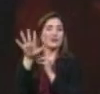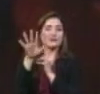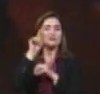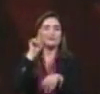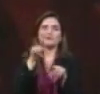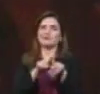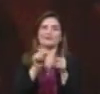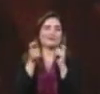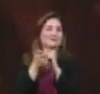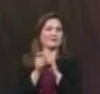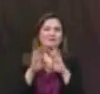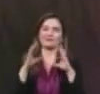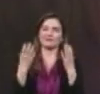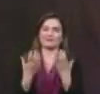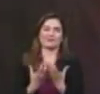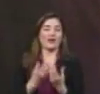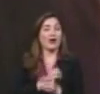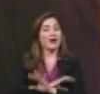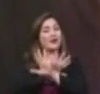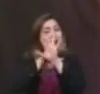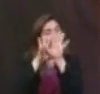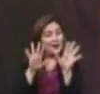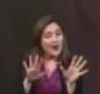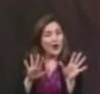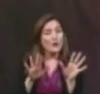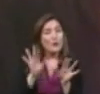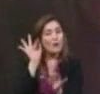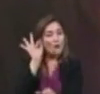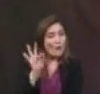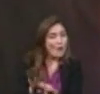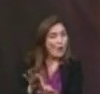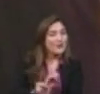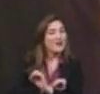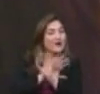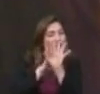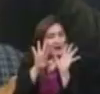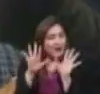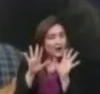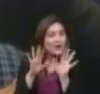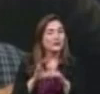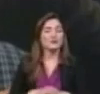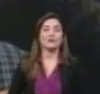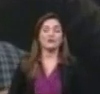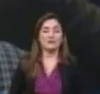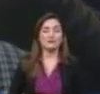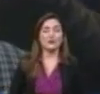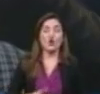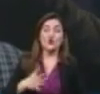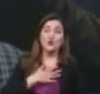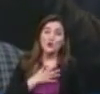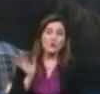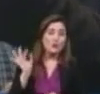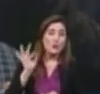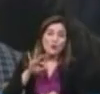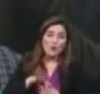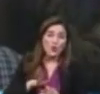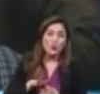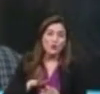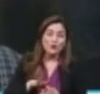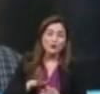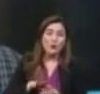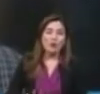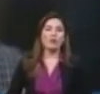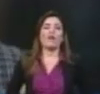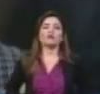con la reestructura y habían dejado claro cuál sería su votación en esta sesión. Prácticamente mi voto hubiese sido